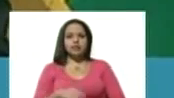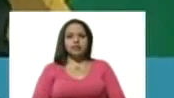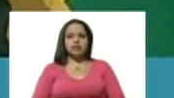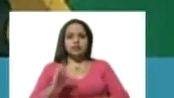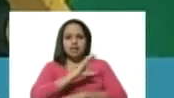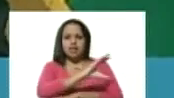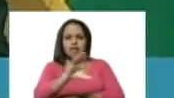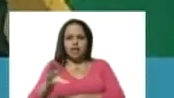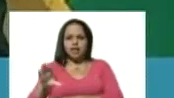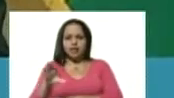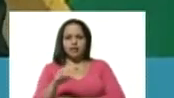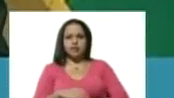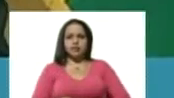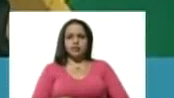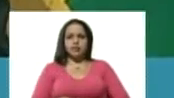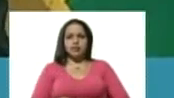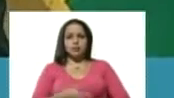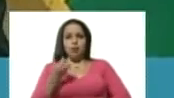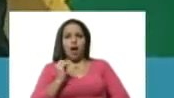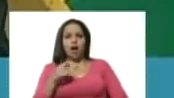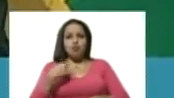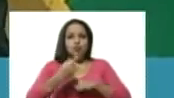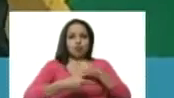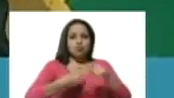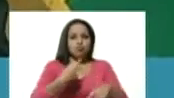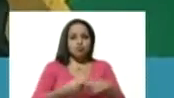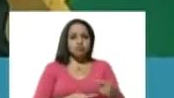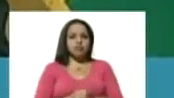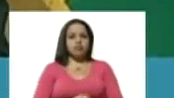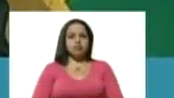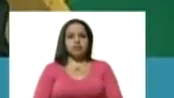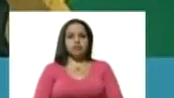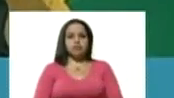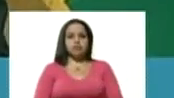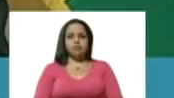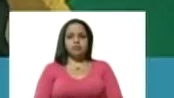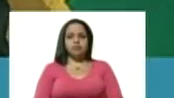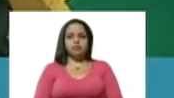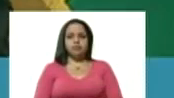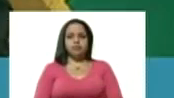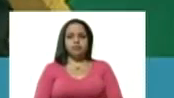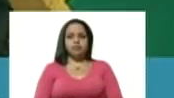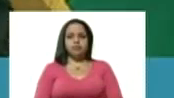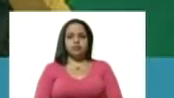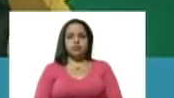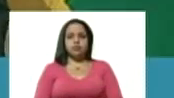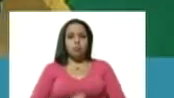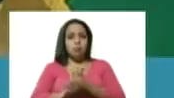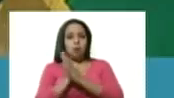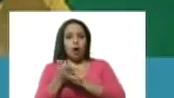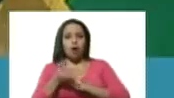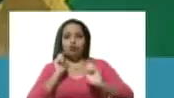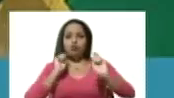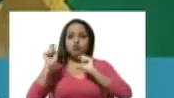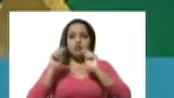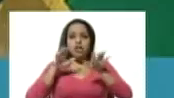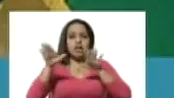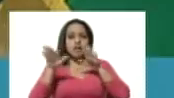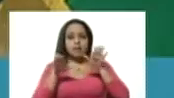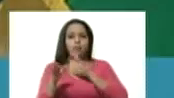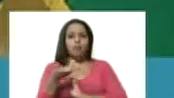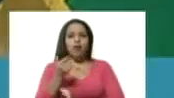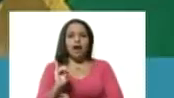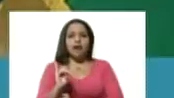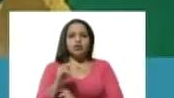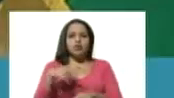Caribe Oriental por la gran afectación que al detenerse la actividad turística se ha generado